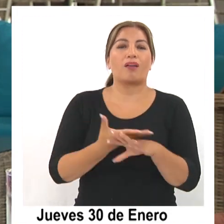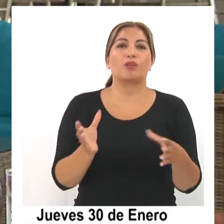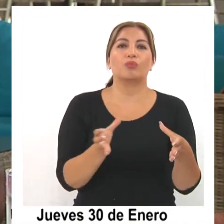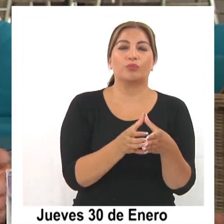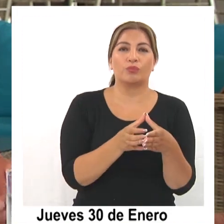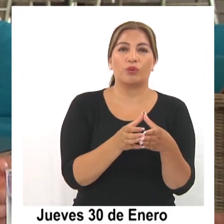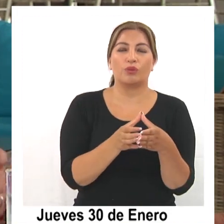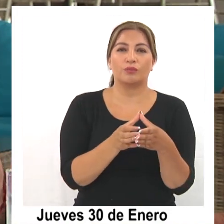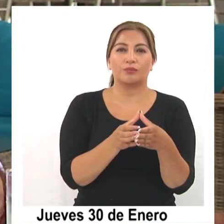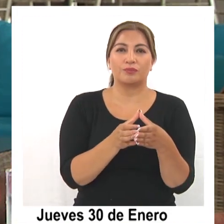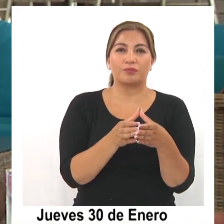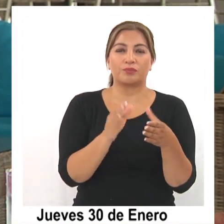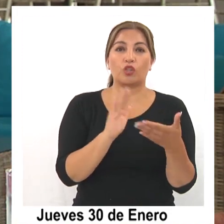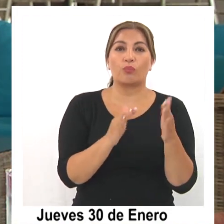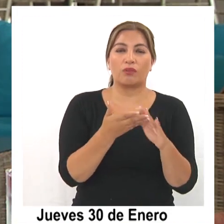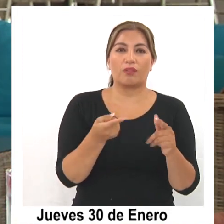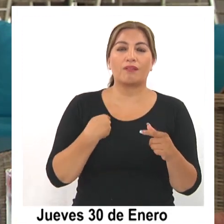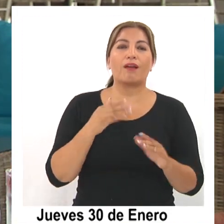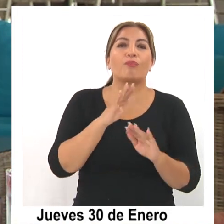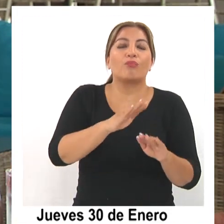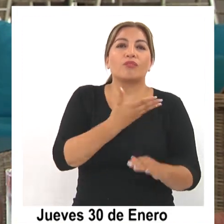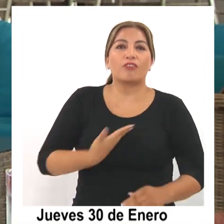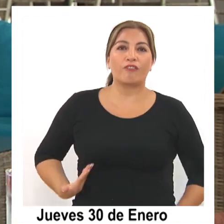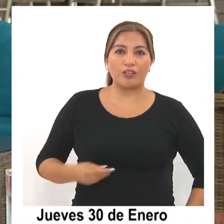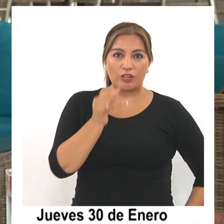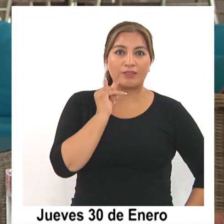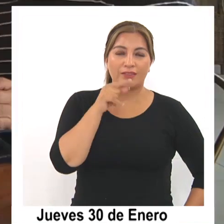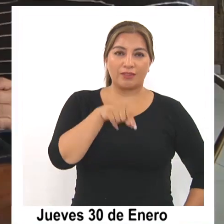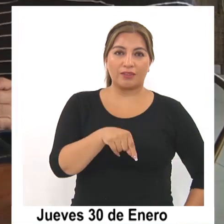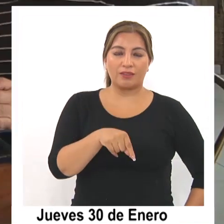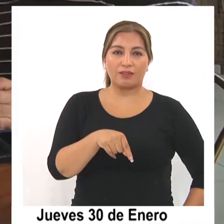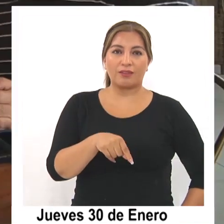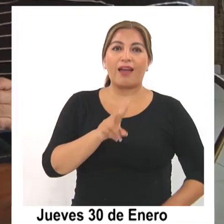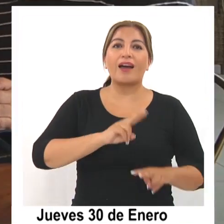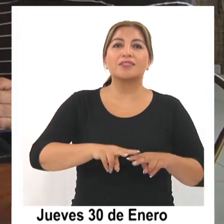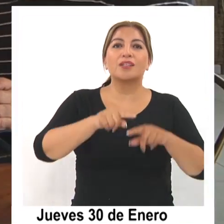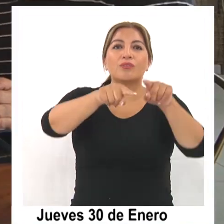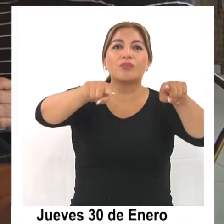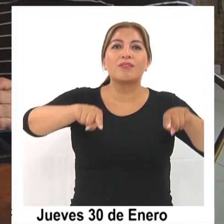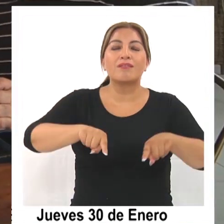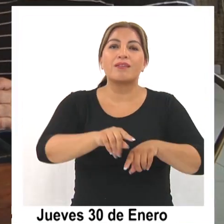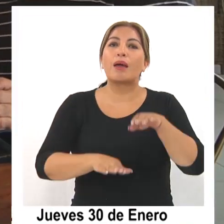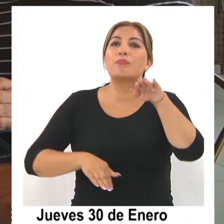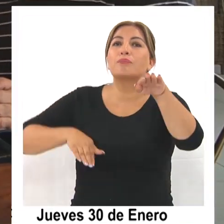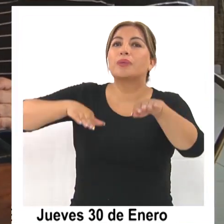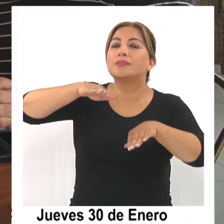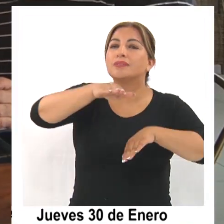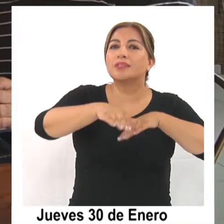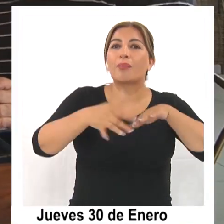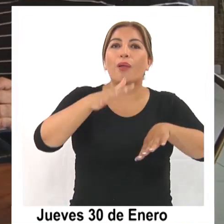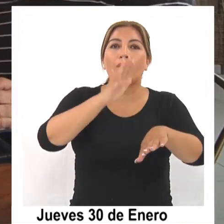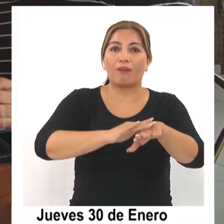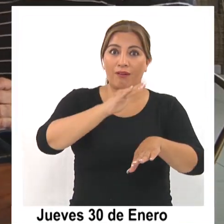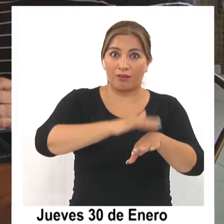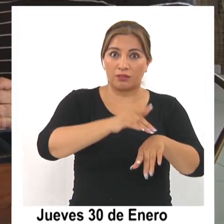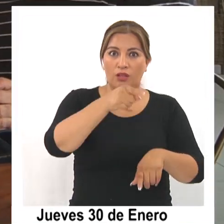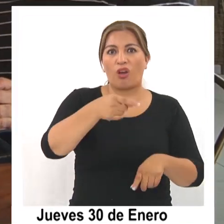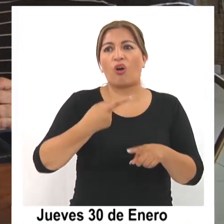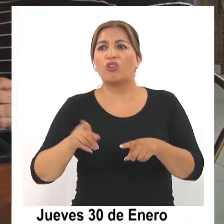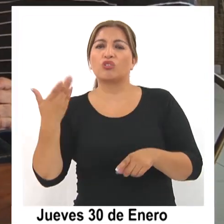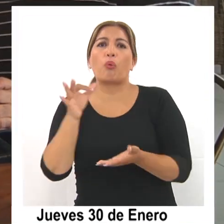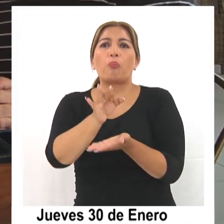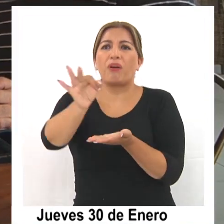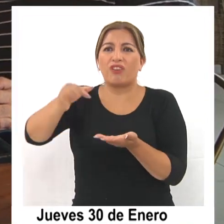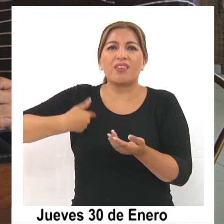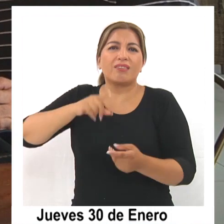que estaban con apoyo del gobierno regional construyendo la piscina para sus aguas termales hay otras que ya